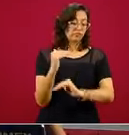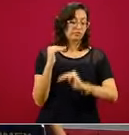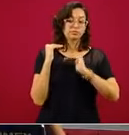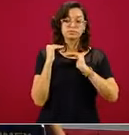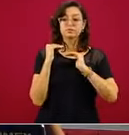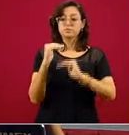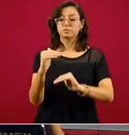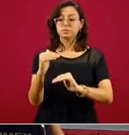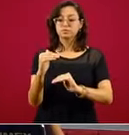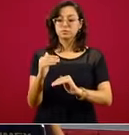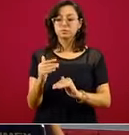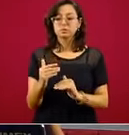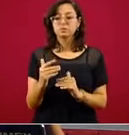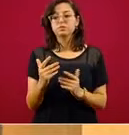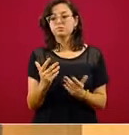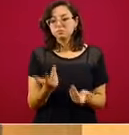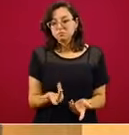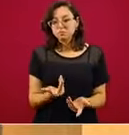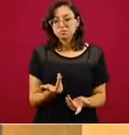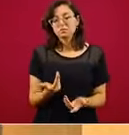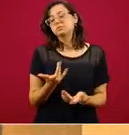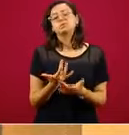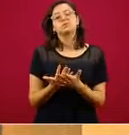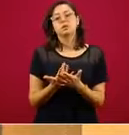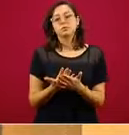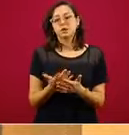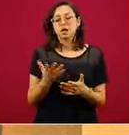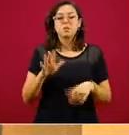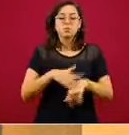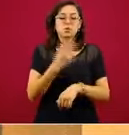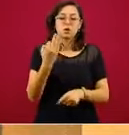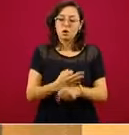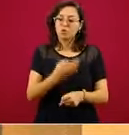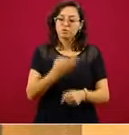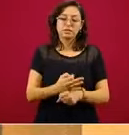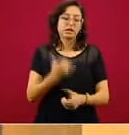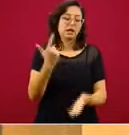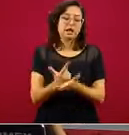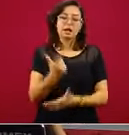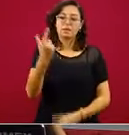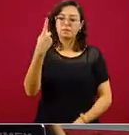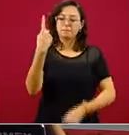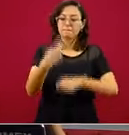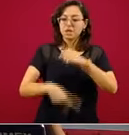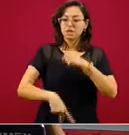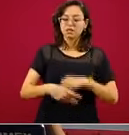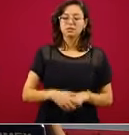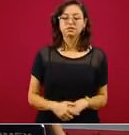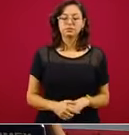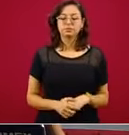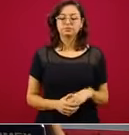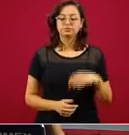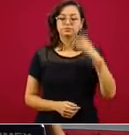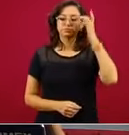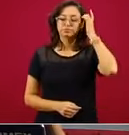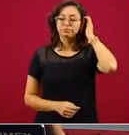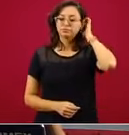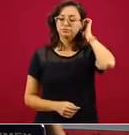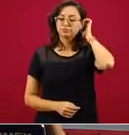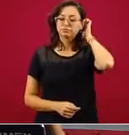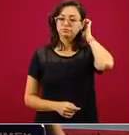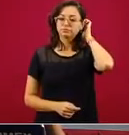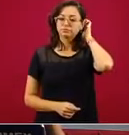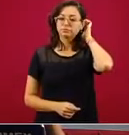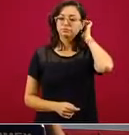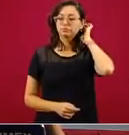un nivel de limitación que está sujeto al riesgo máximo en el que estamos. En la siguiente diapositiva vamos a ver